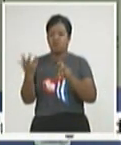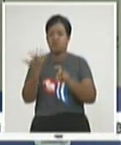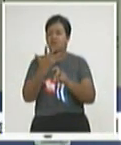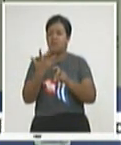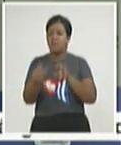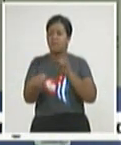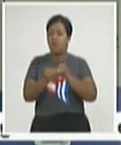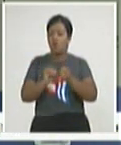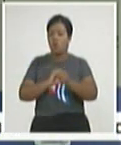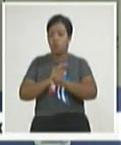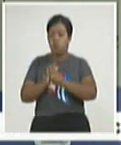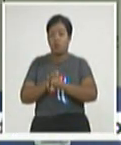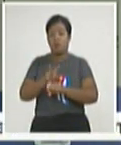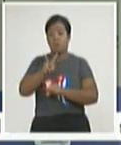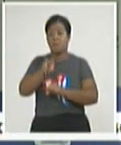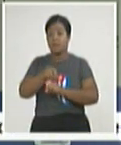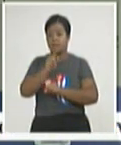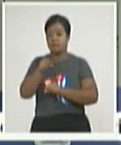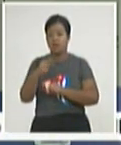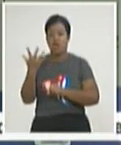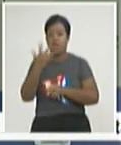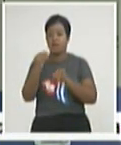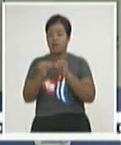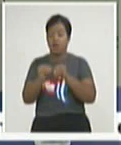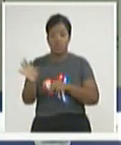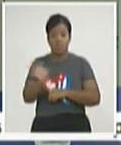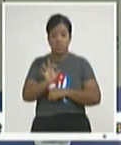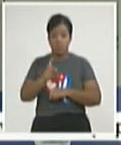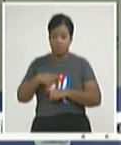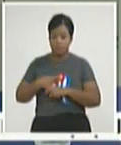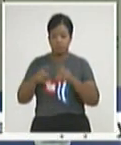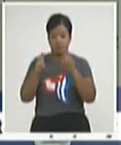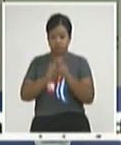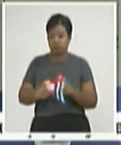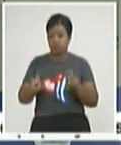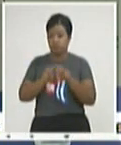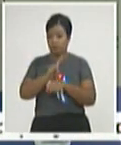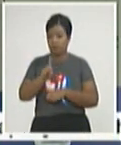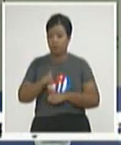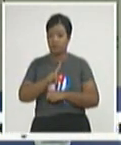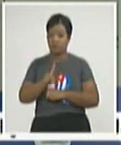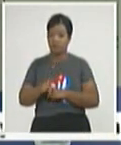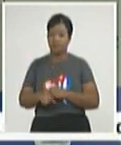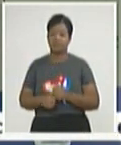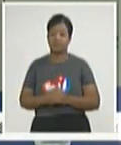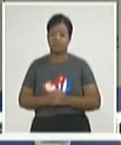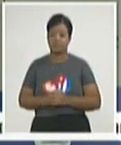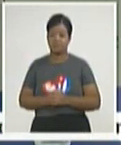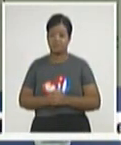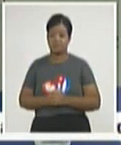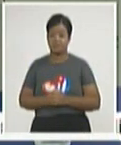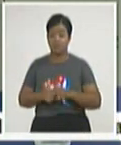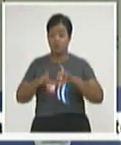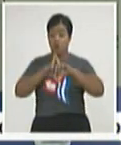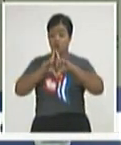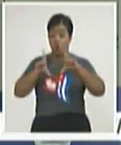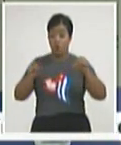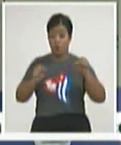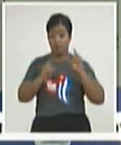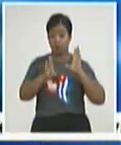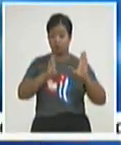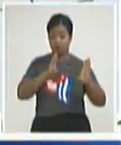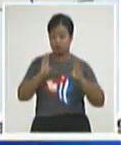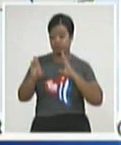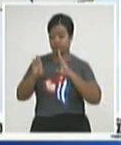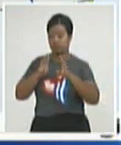de los que se diagnosticaron en el día de ayer. Por provincias y territorios,